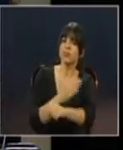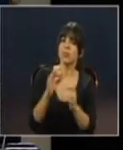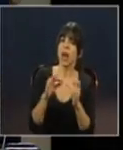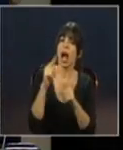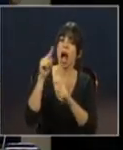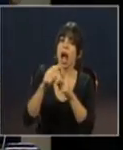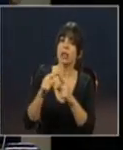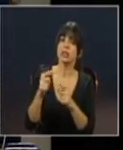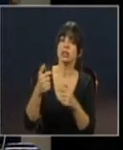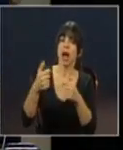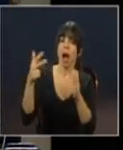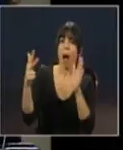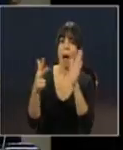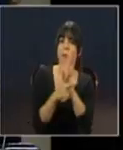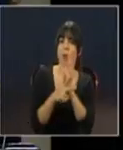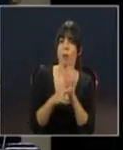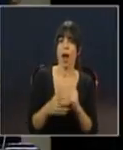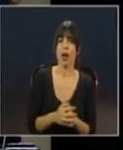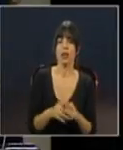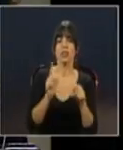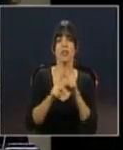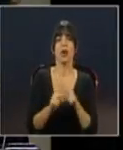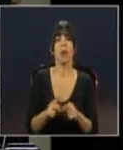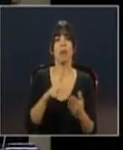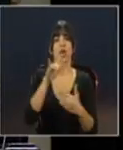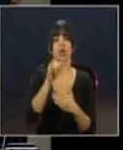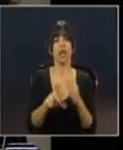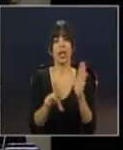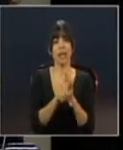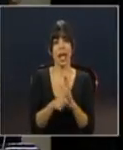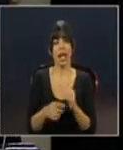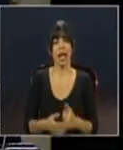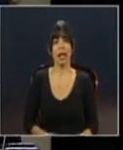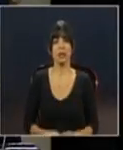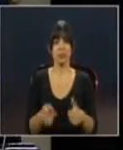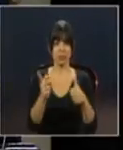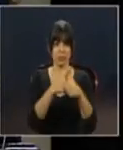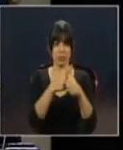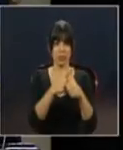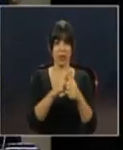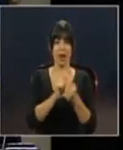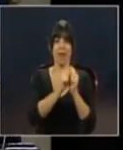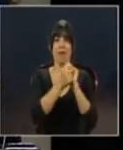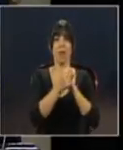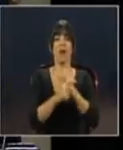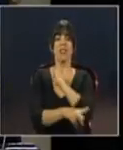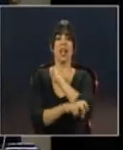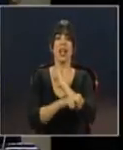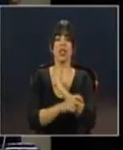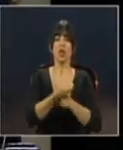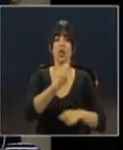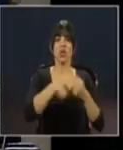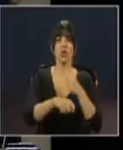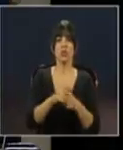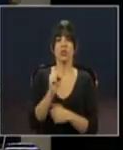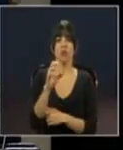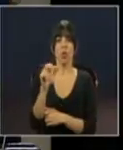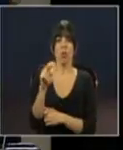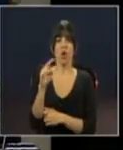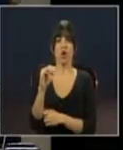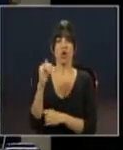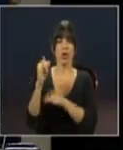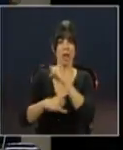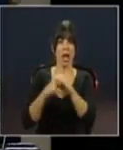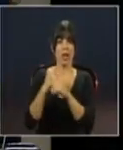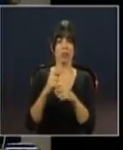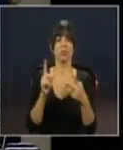la aprobación definitiva de los siguientes proyectos de ley: reforma del delito de soborno transnacional,